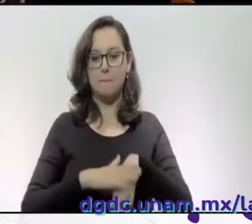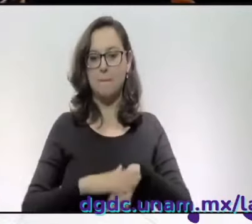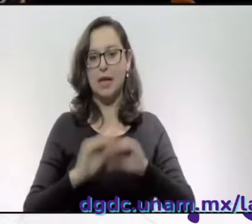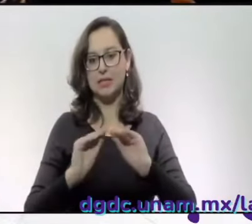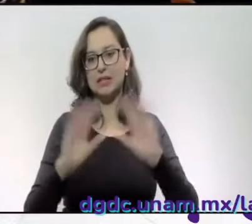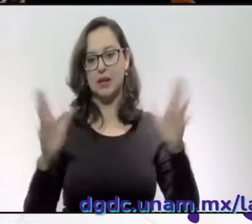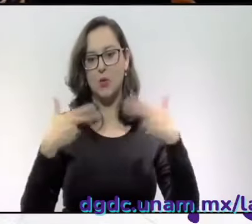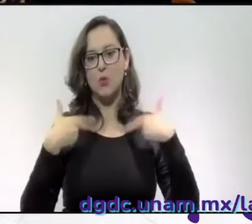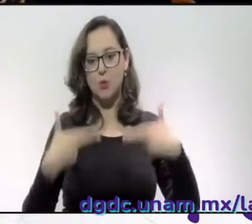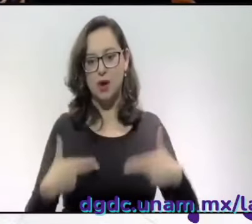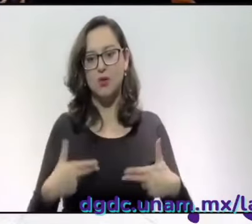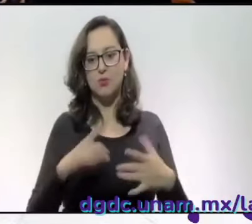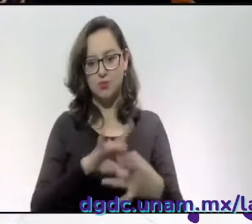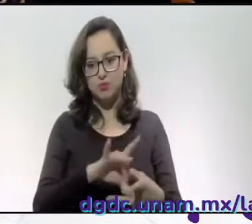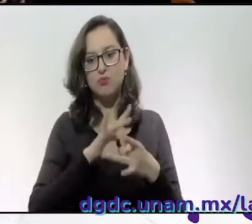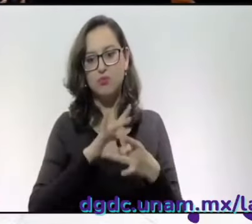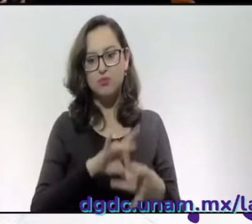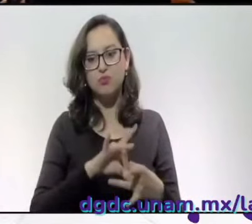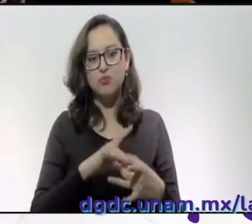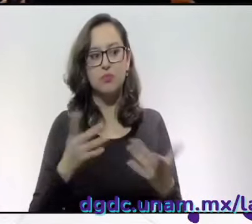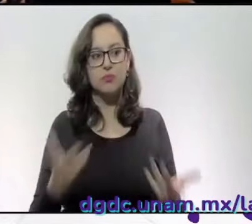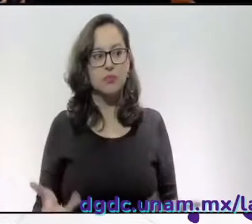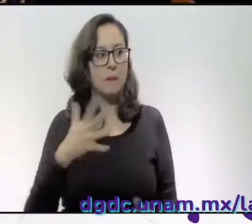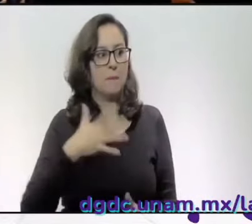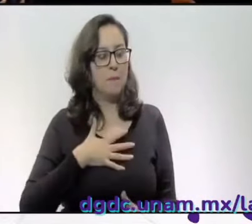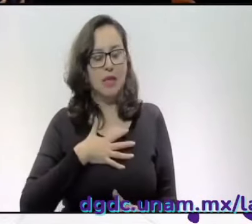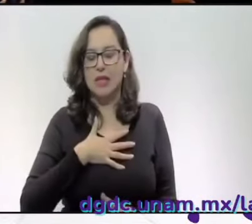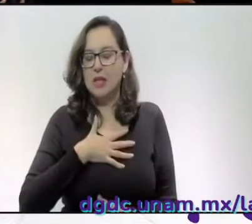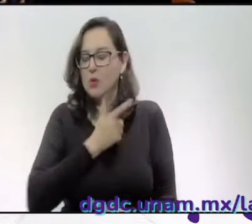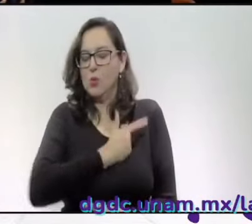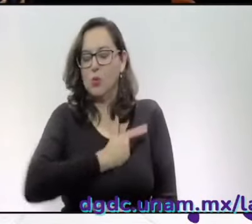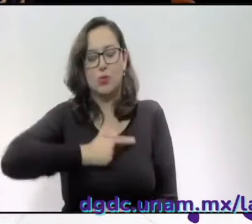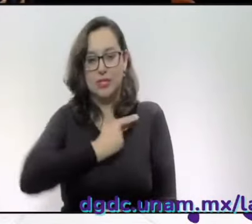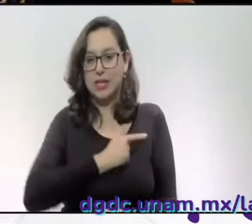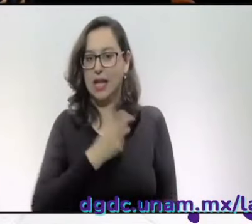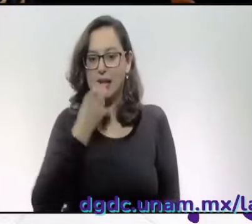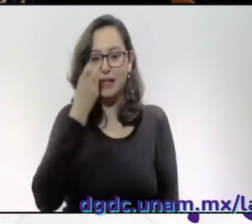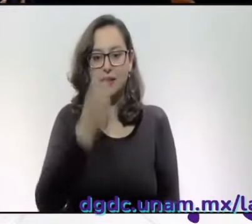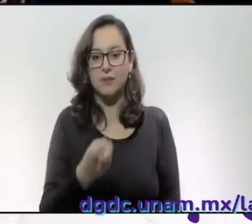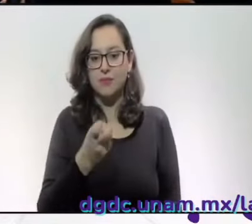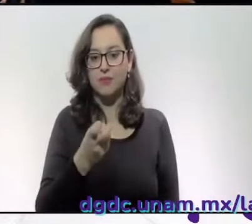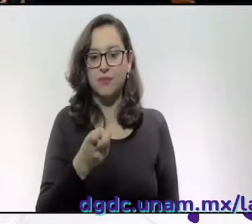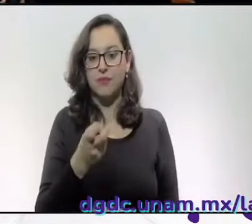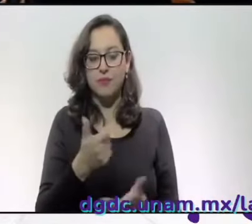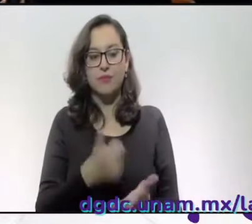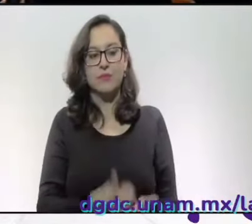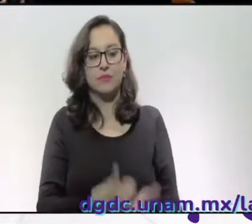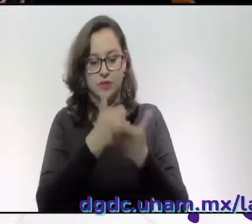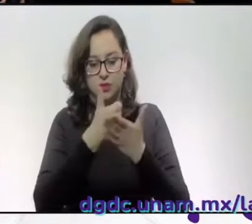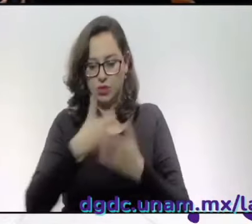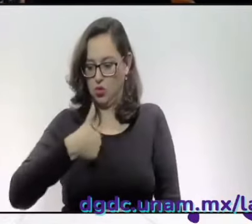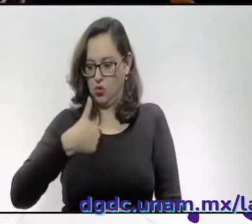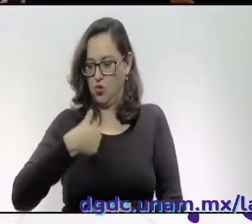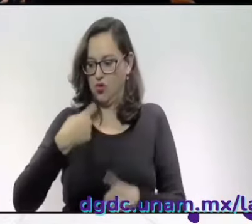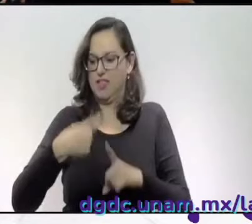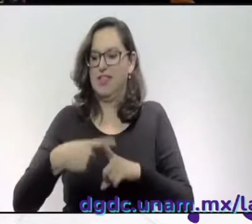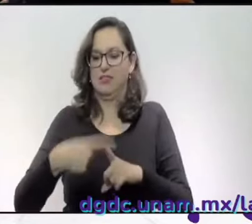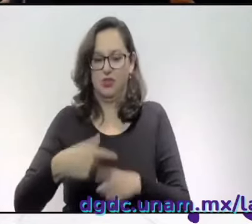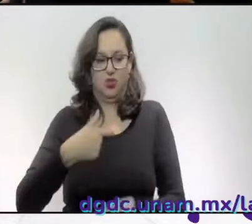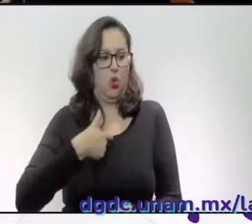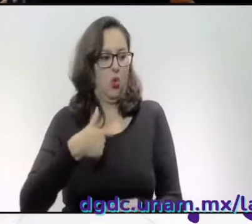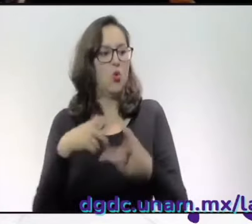porque... Pero cuando me preguntan qué es lo que más me apasiona de la física, es precisamente eso, es cómo la física me ayuda a entender quién soy.